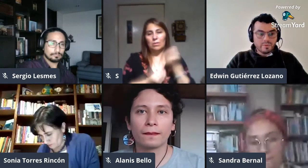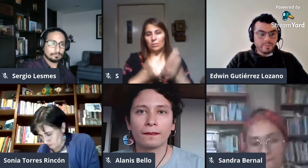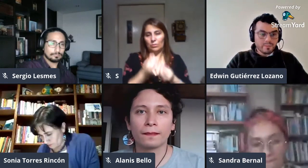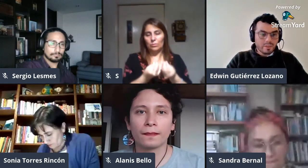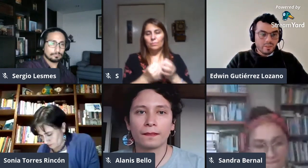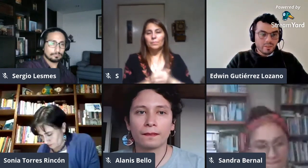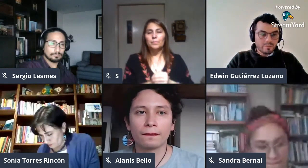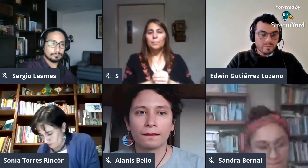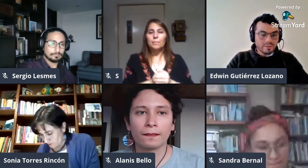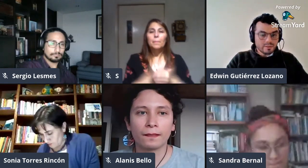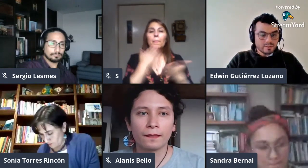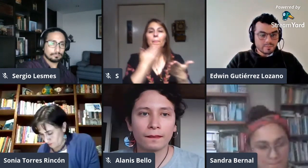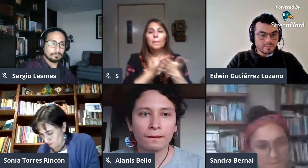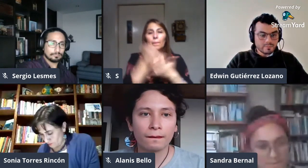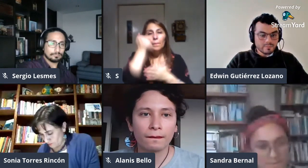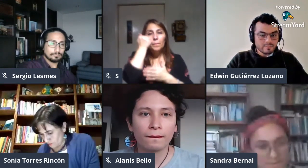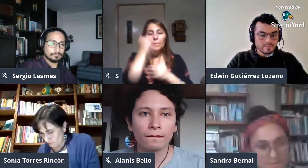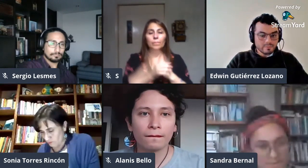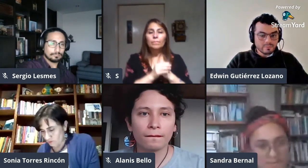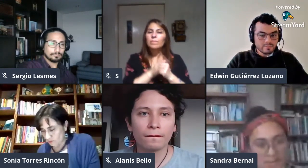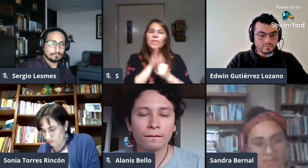Gracias, profe. ¿Quién más?